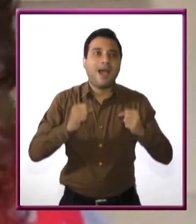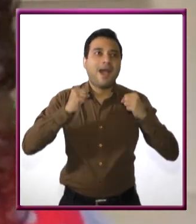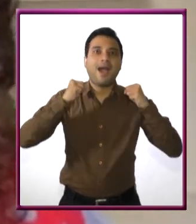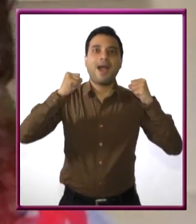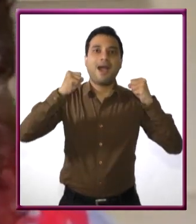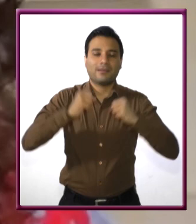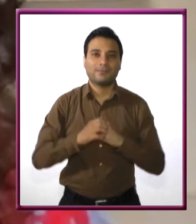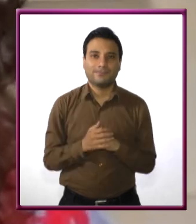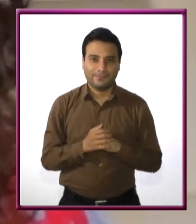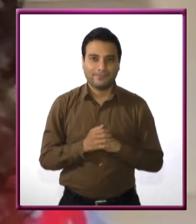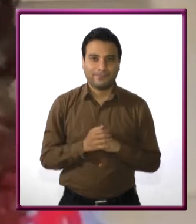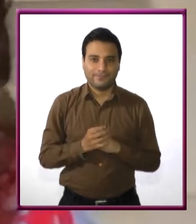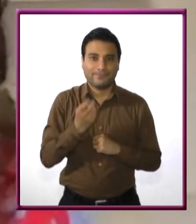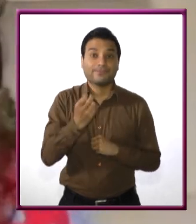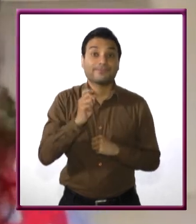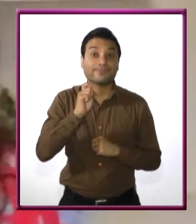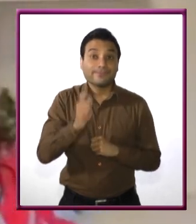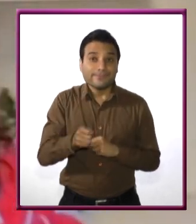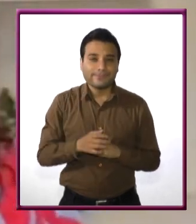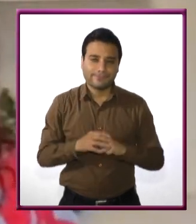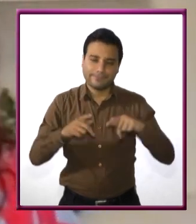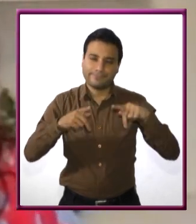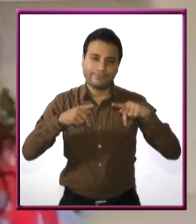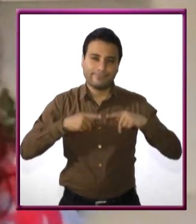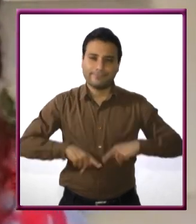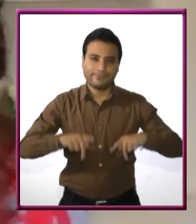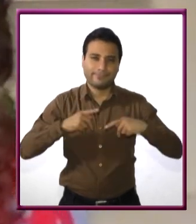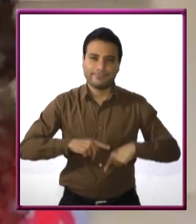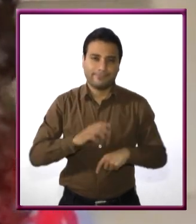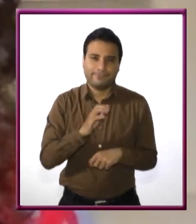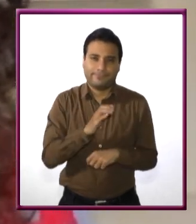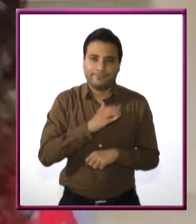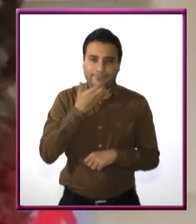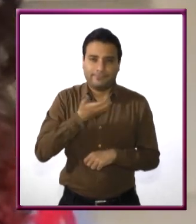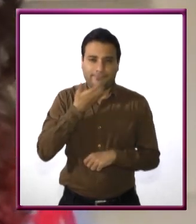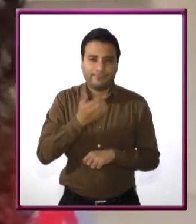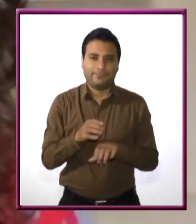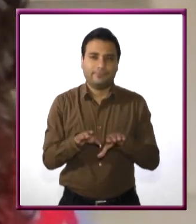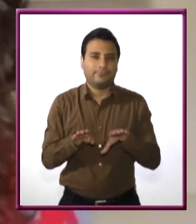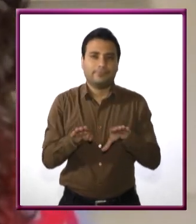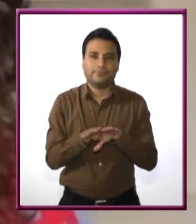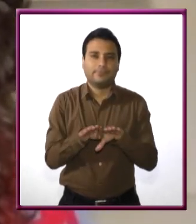una manera muy concreta que tenemos de referirnos a este